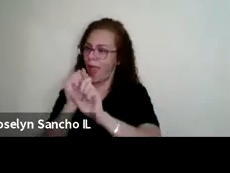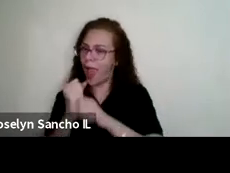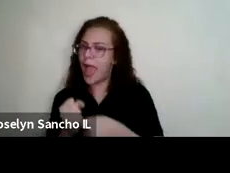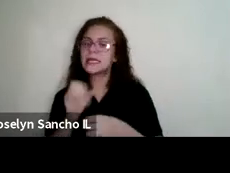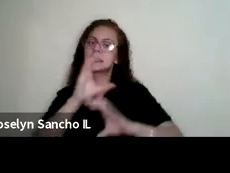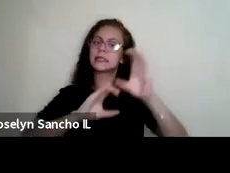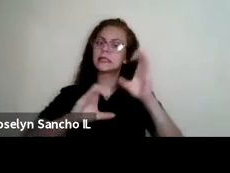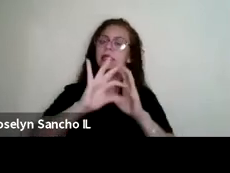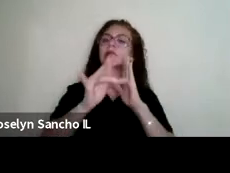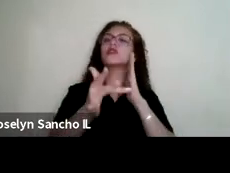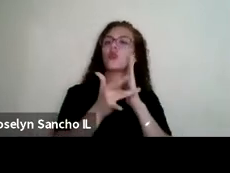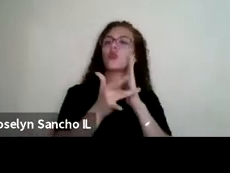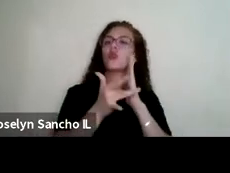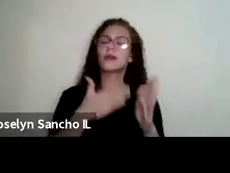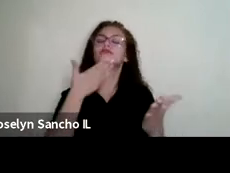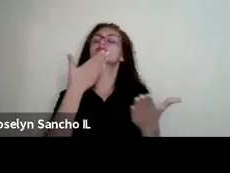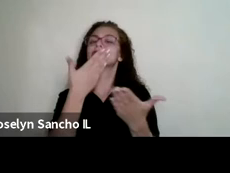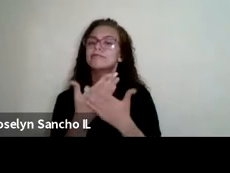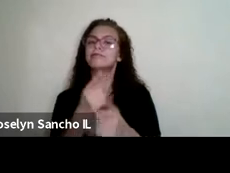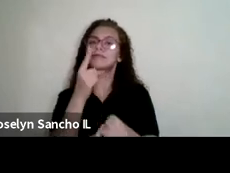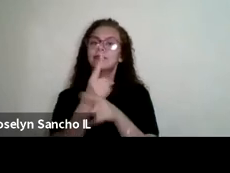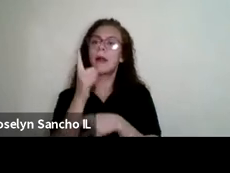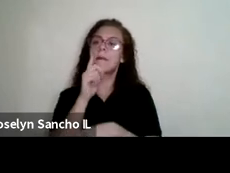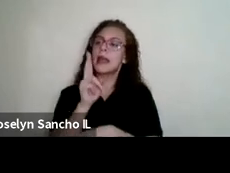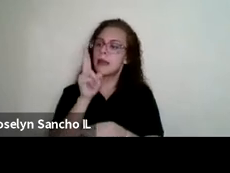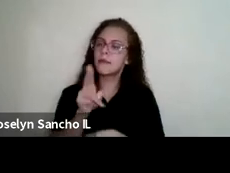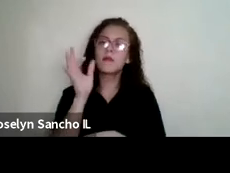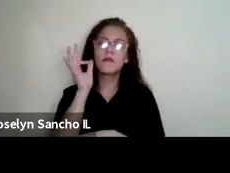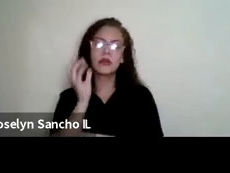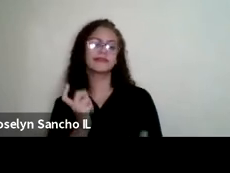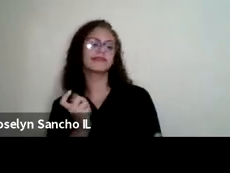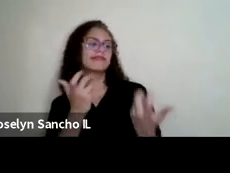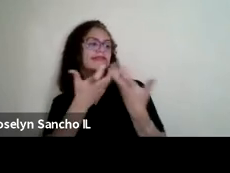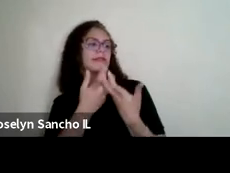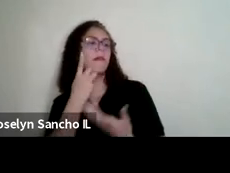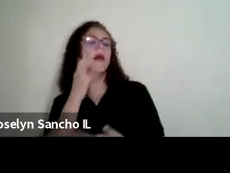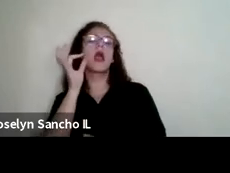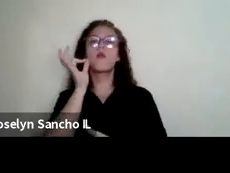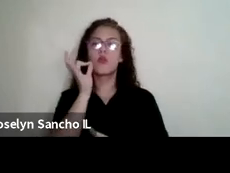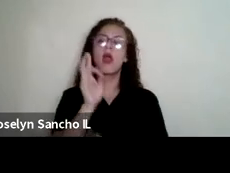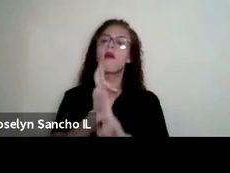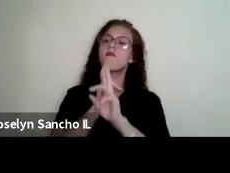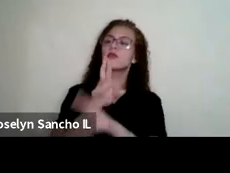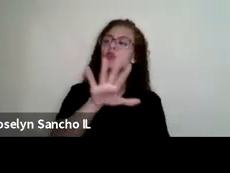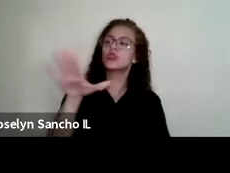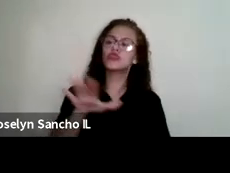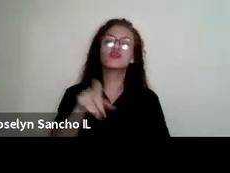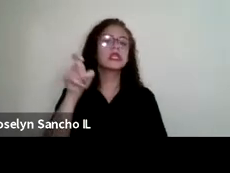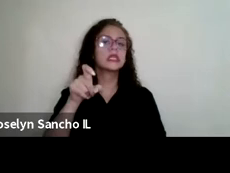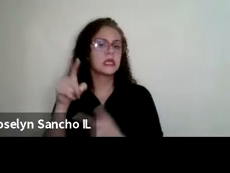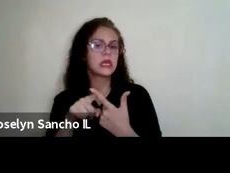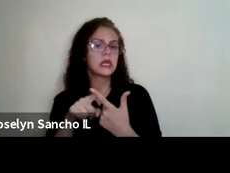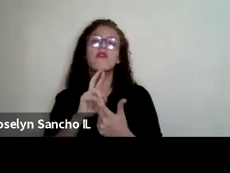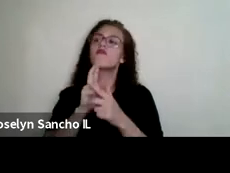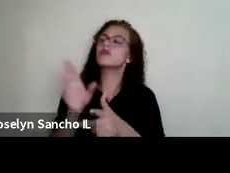una tecnología apropiada para ellas, ajustada para ellas, que responda a sus necesidades, que responda a